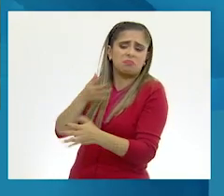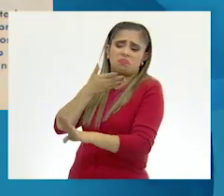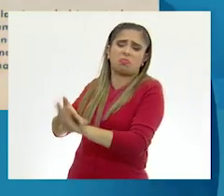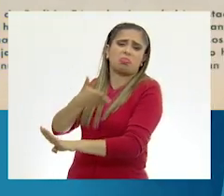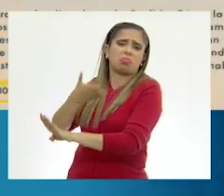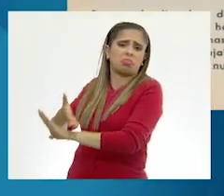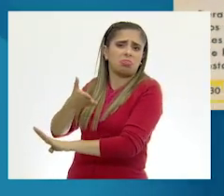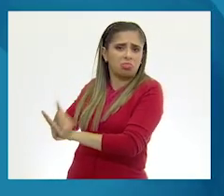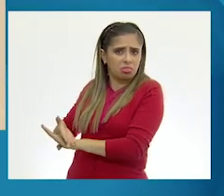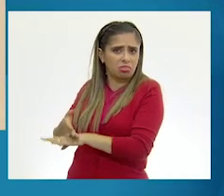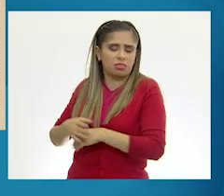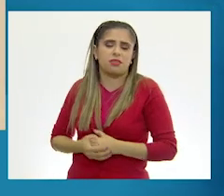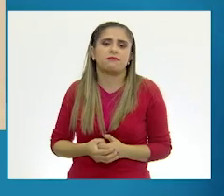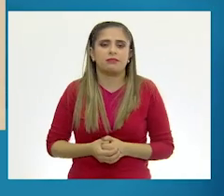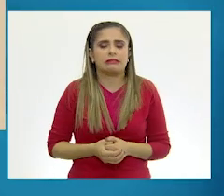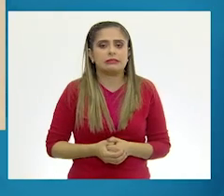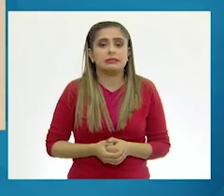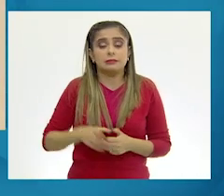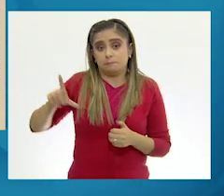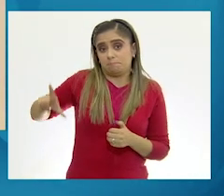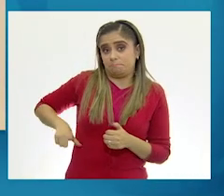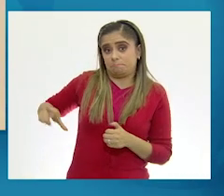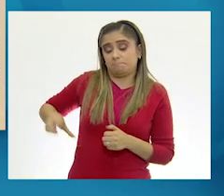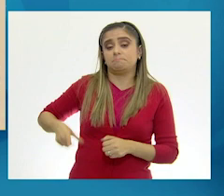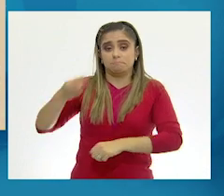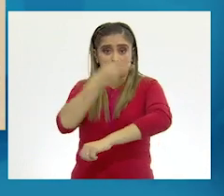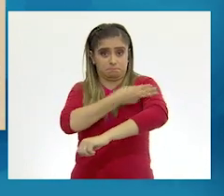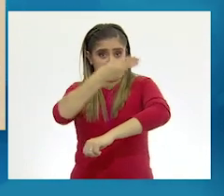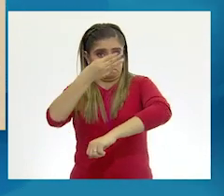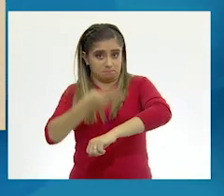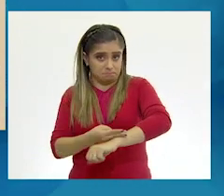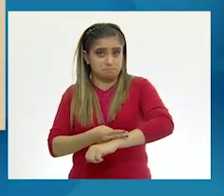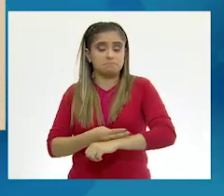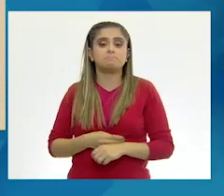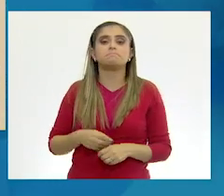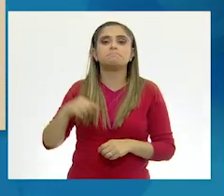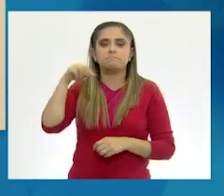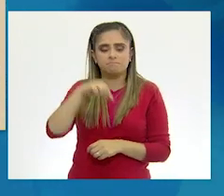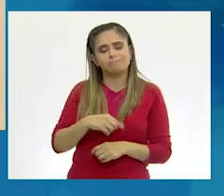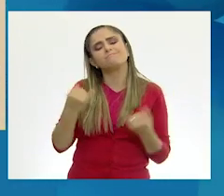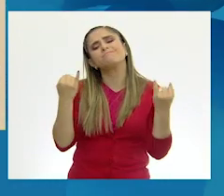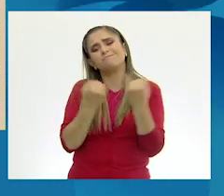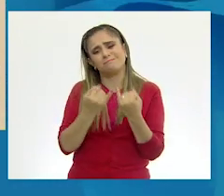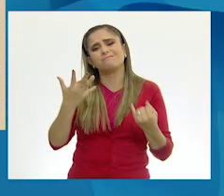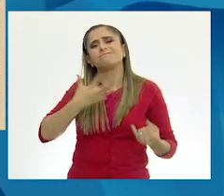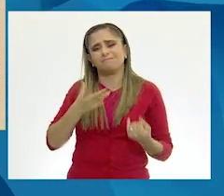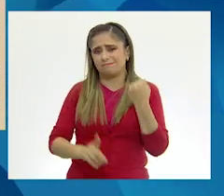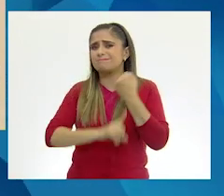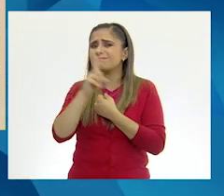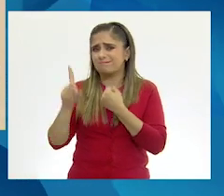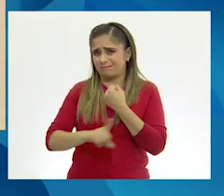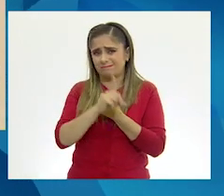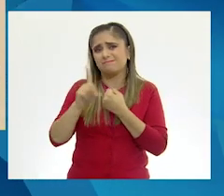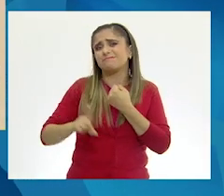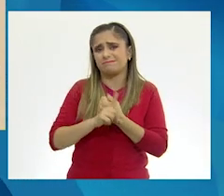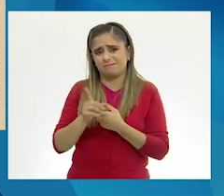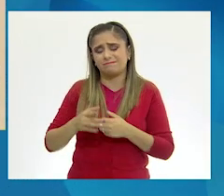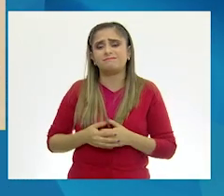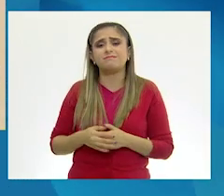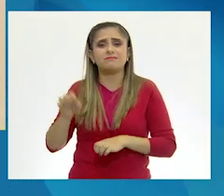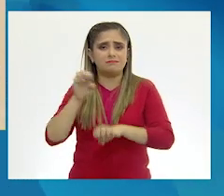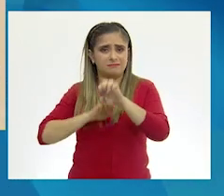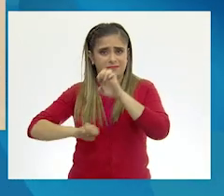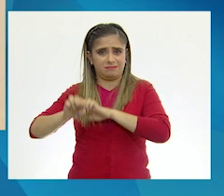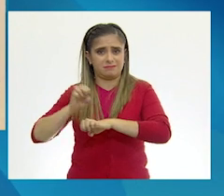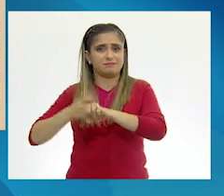atacados. El gobierno de Madero pasaba por ciertas dificultades. Al mismo tiempo, el embajador